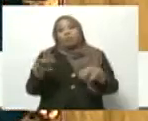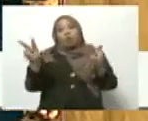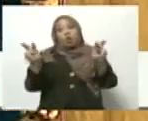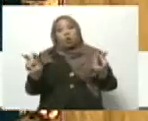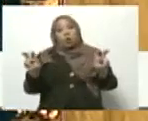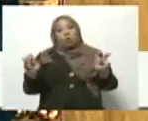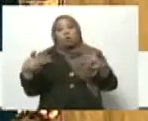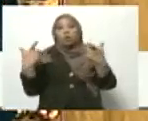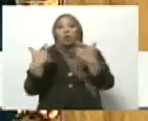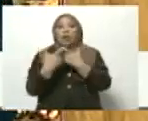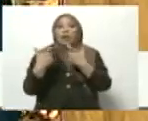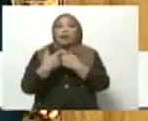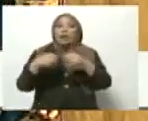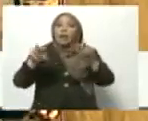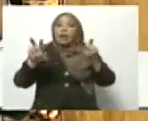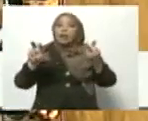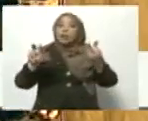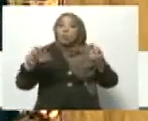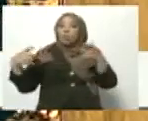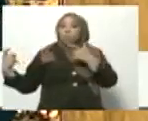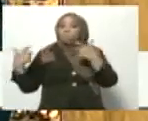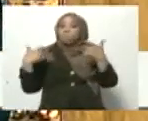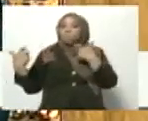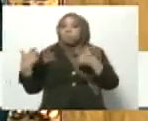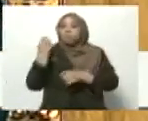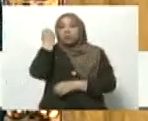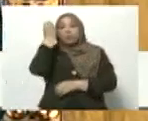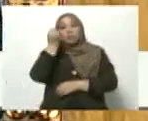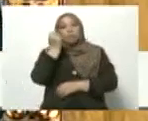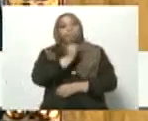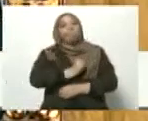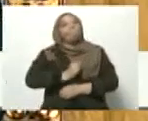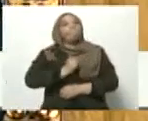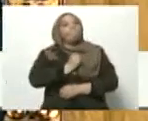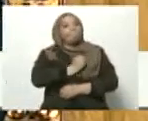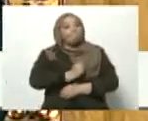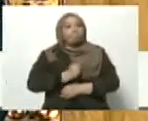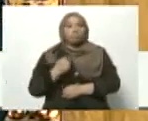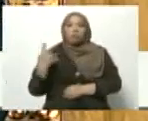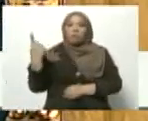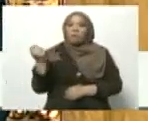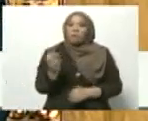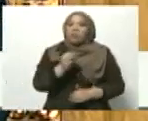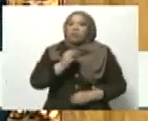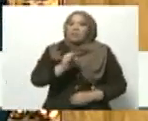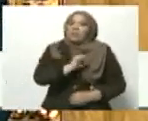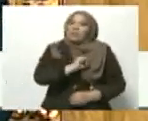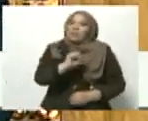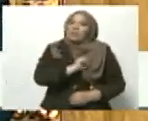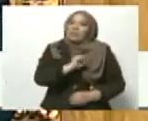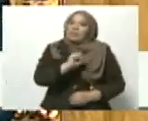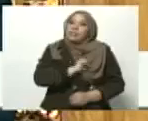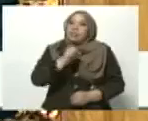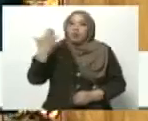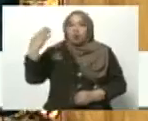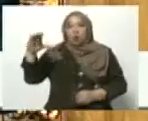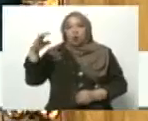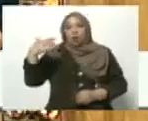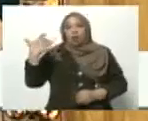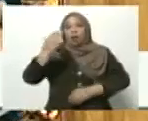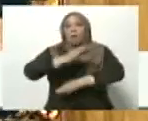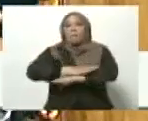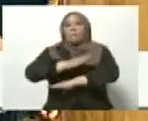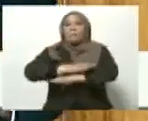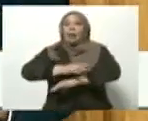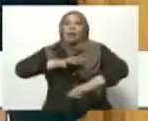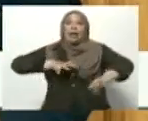lo frenó. Y dos veces dijo, lamentablemente le faltaron los nervios a los colombianos para actuar. Eso es lo